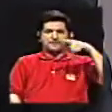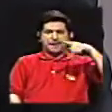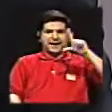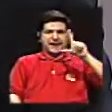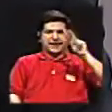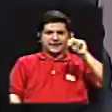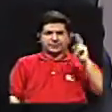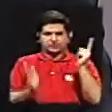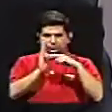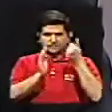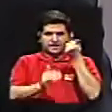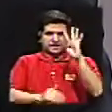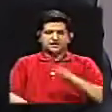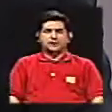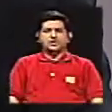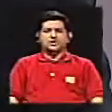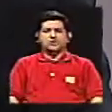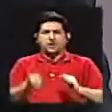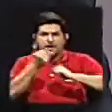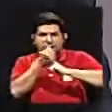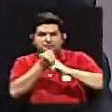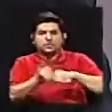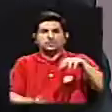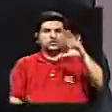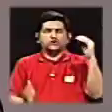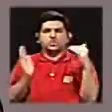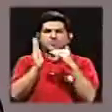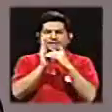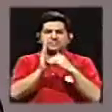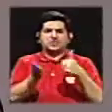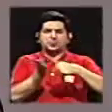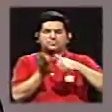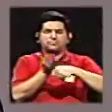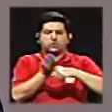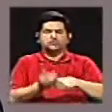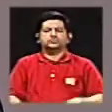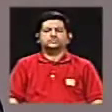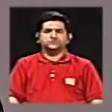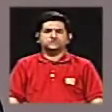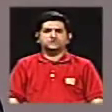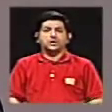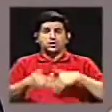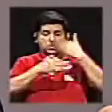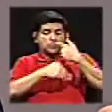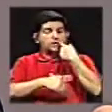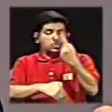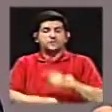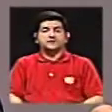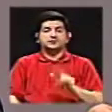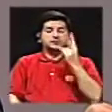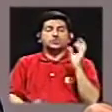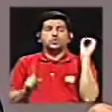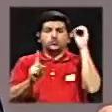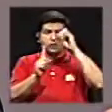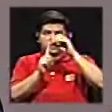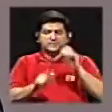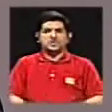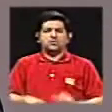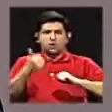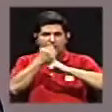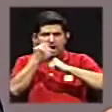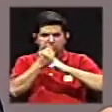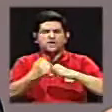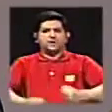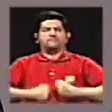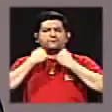el 2014 con el aporte efectivo de al menos 50.000 votos en las elecciones nacionales. Y después dice, como objetivo secundario, apoyar